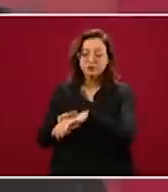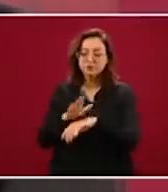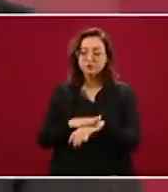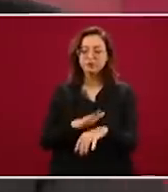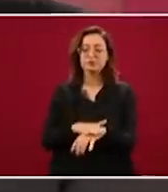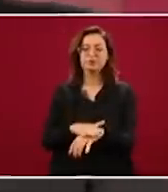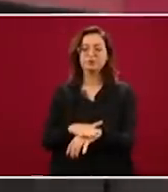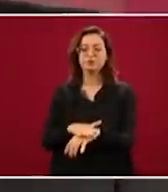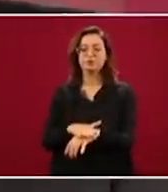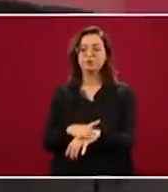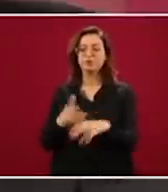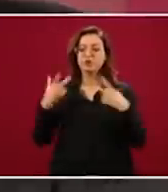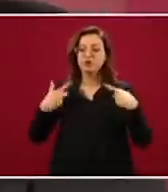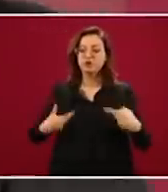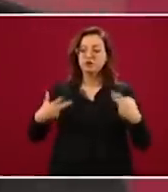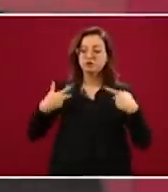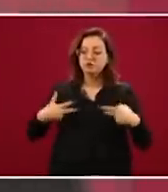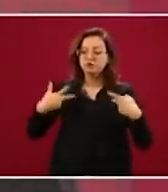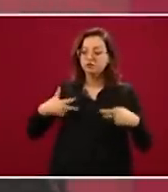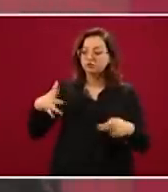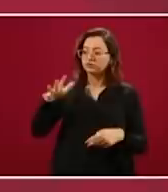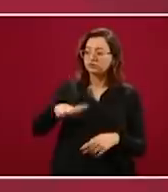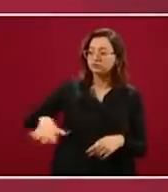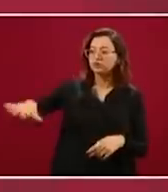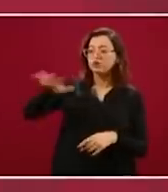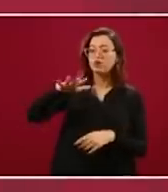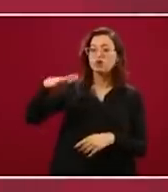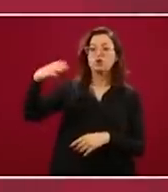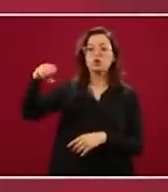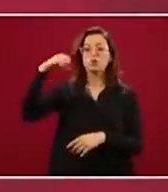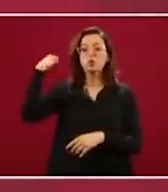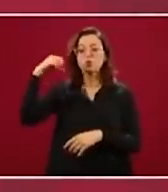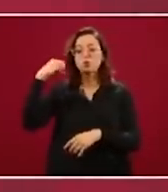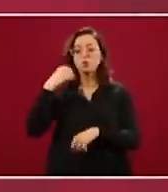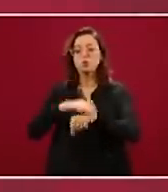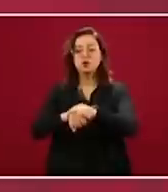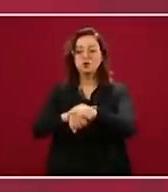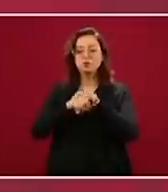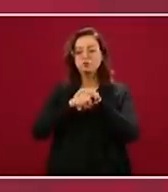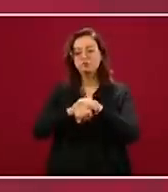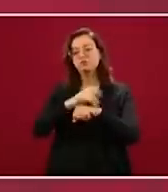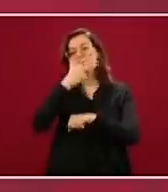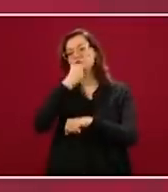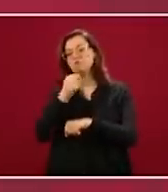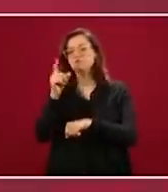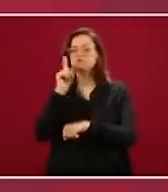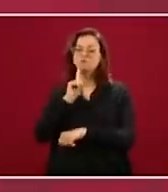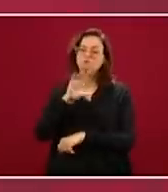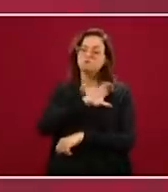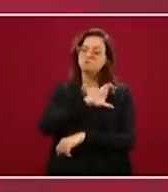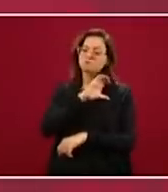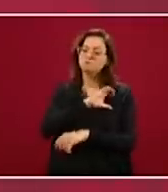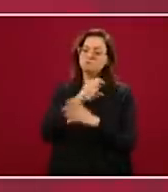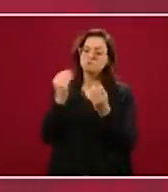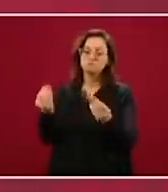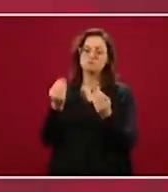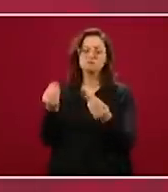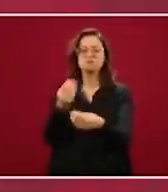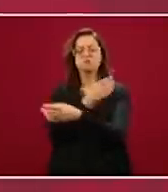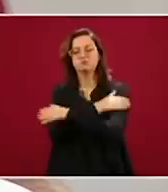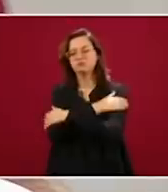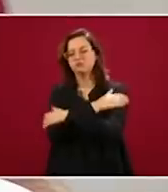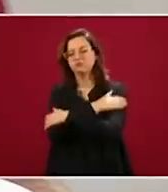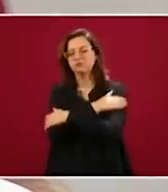los ciudadanos de Oaxaca, amigas, amigos, que nos queremos mucho,